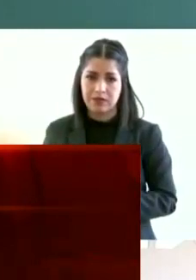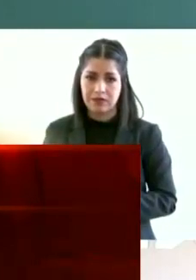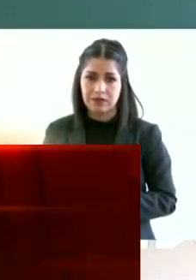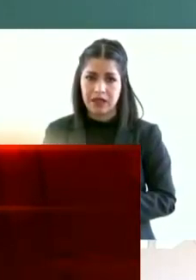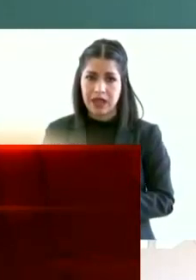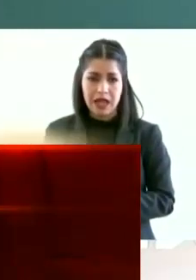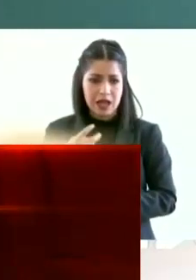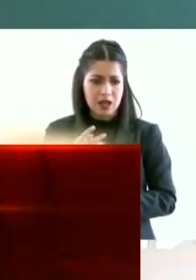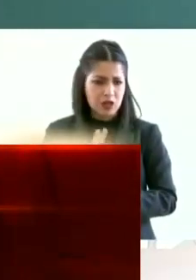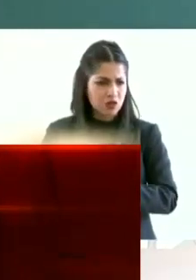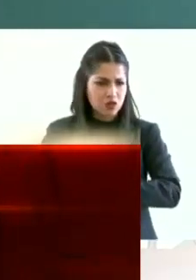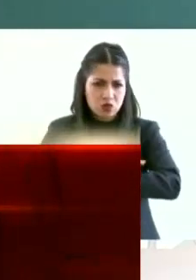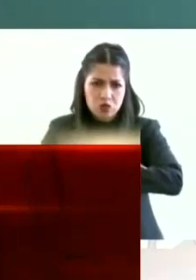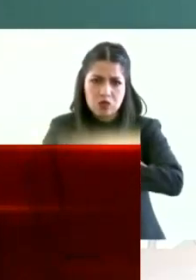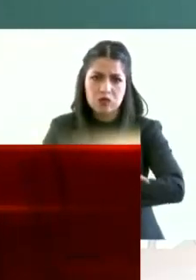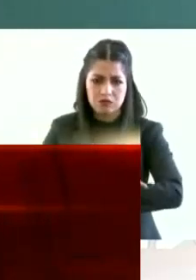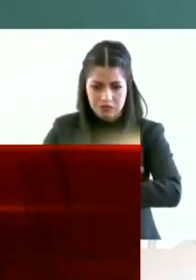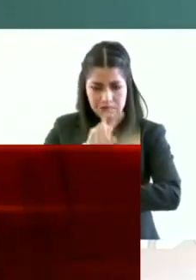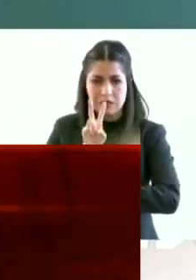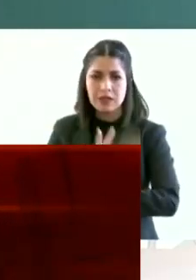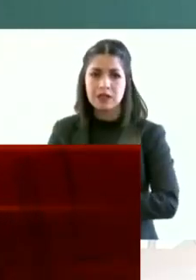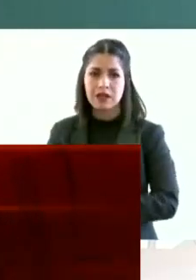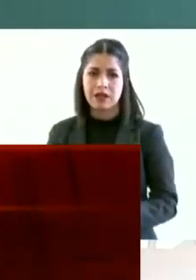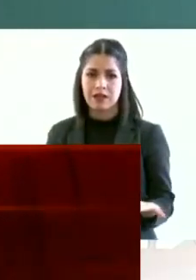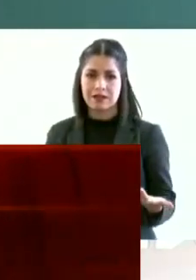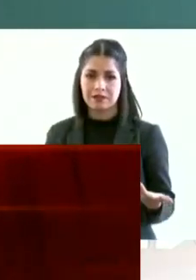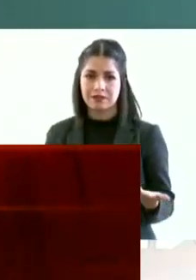más solidario que pueda haber.